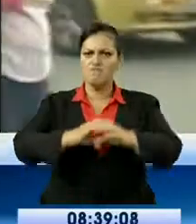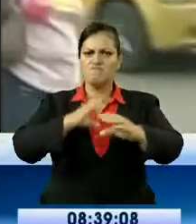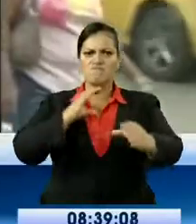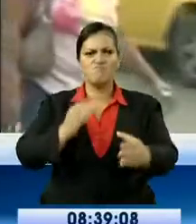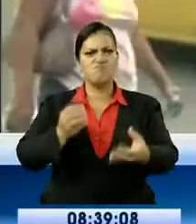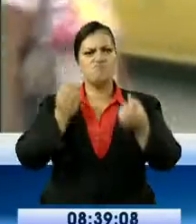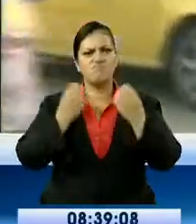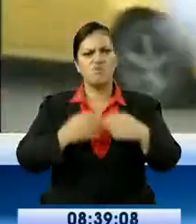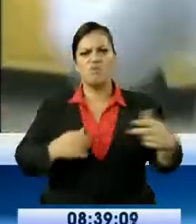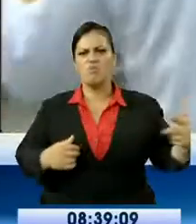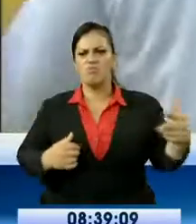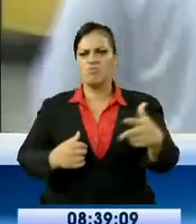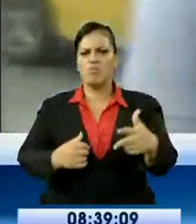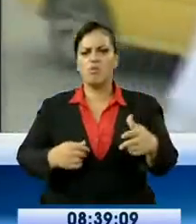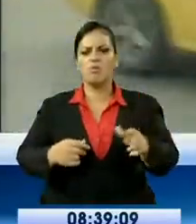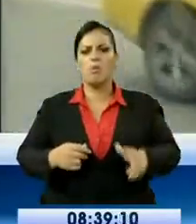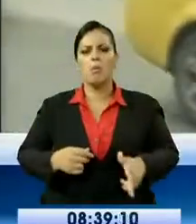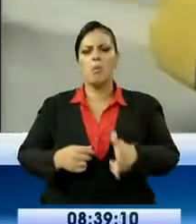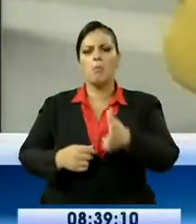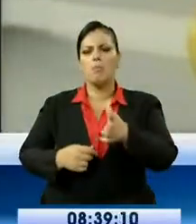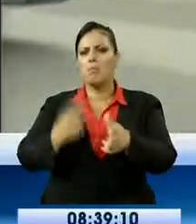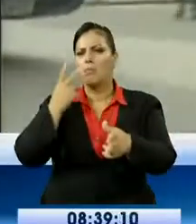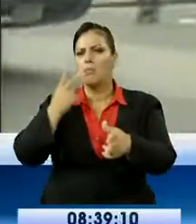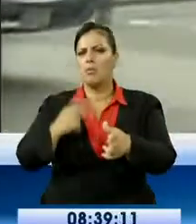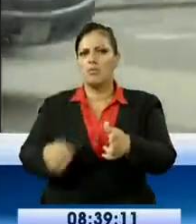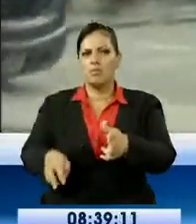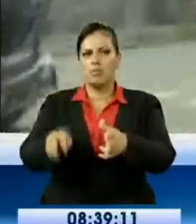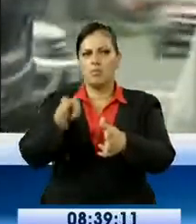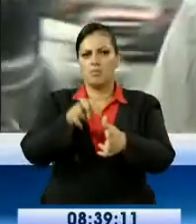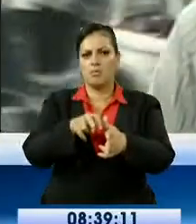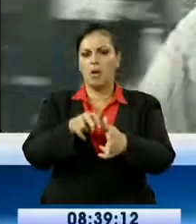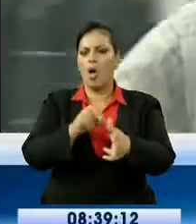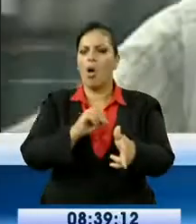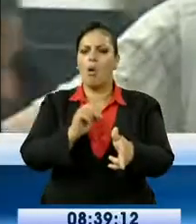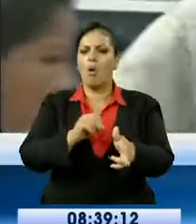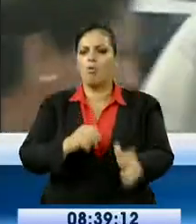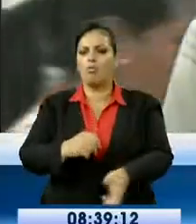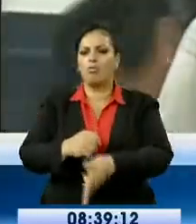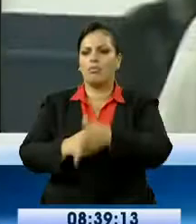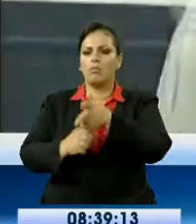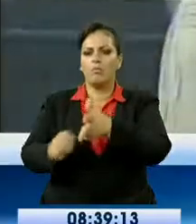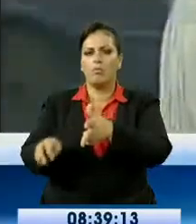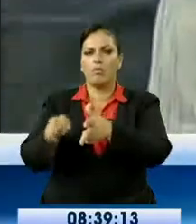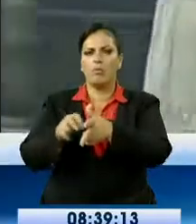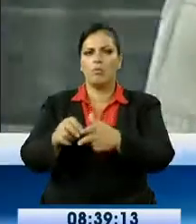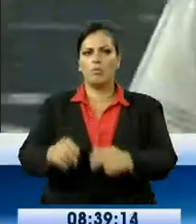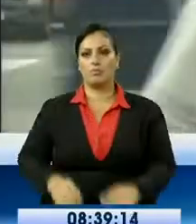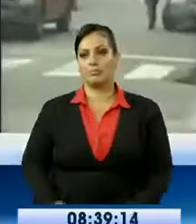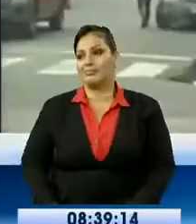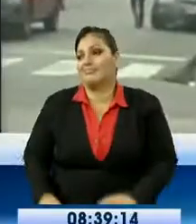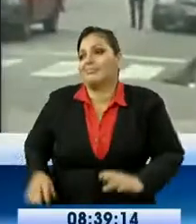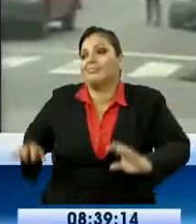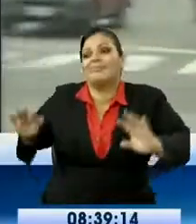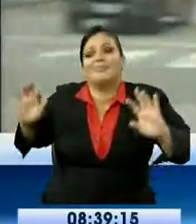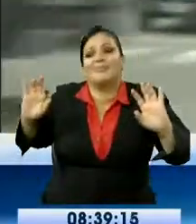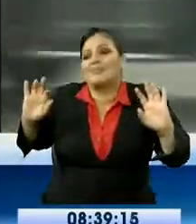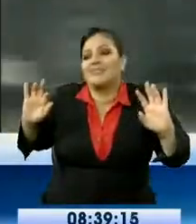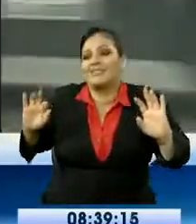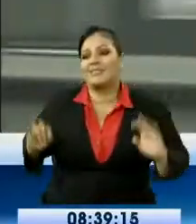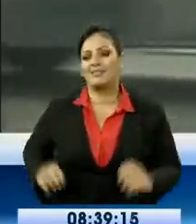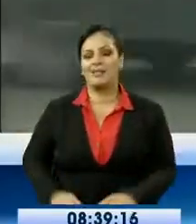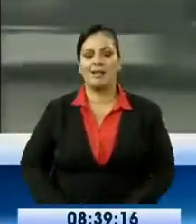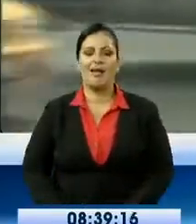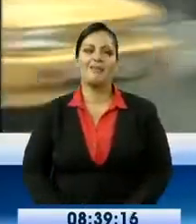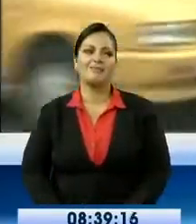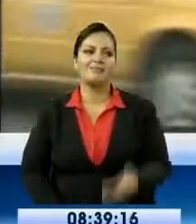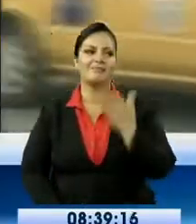o dejan donde les da la gana a los pasajeros? No tengo idea. Yo me bajo de más allá, vine a pie. Listo, muchísimas gracias. Por lo